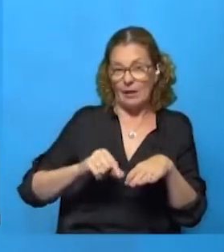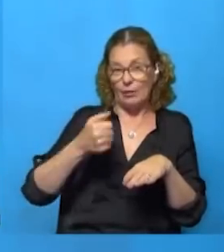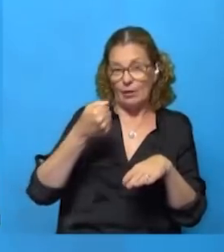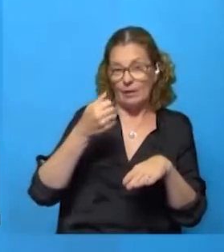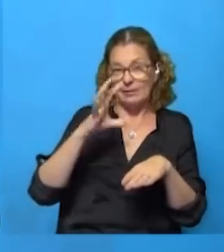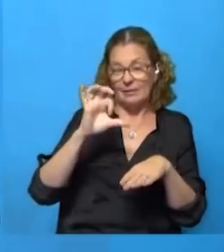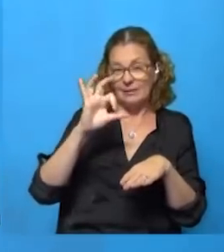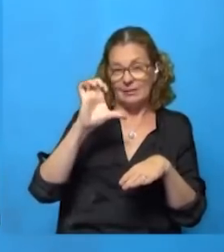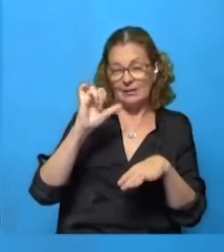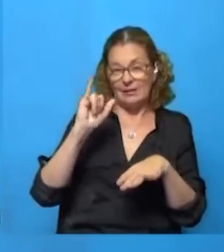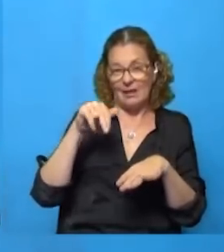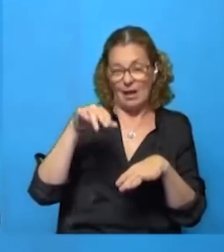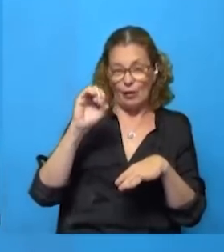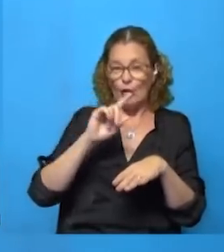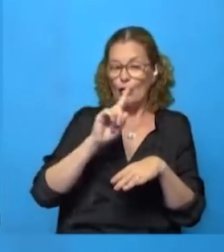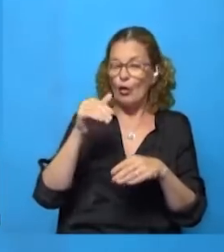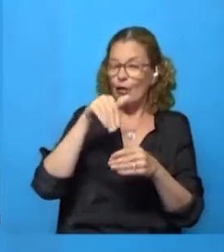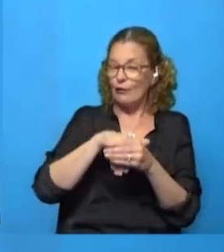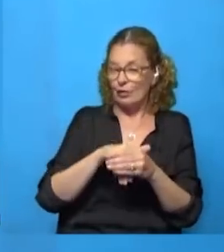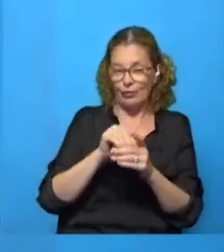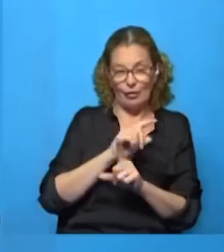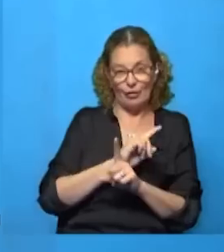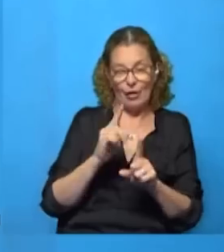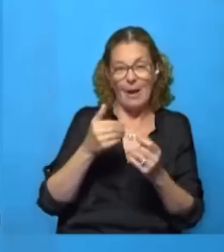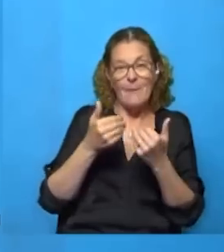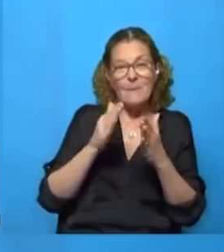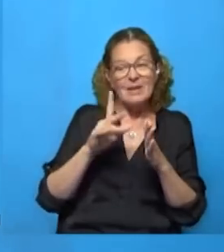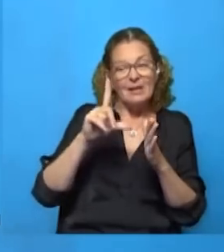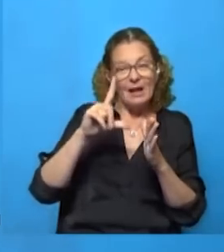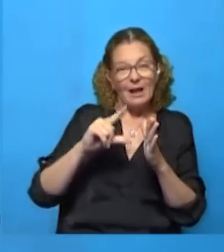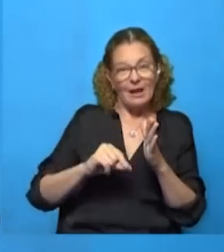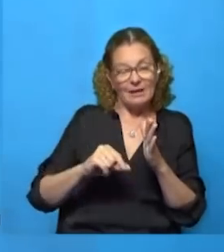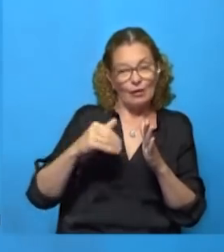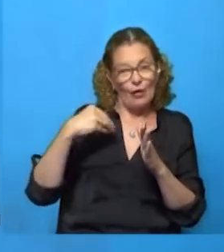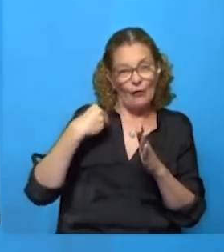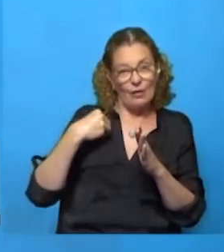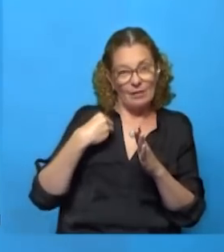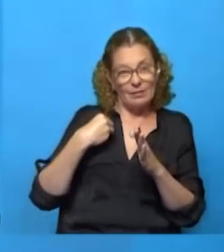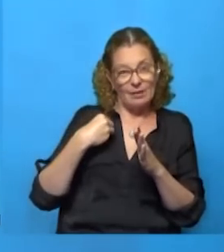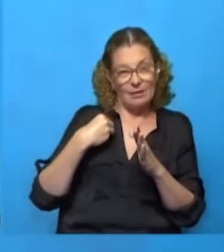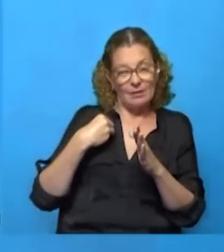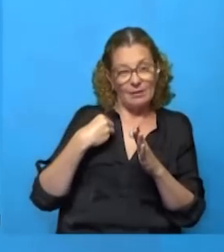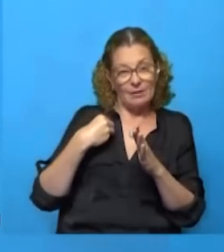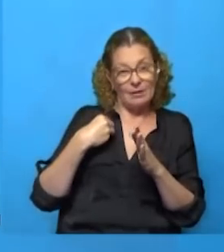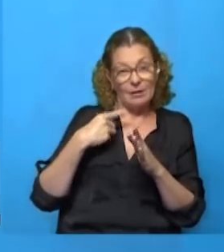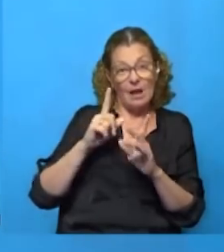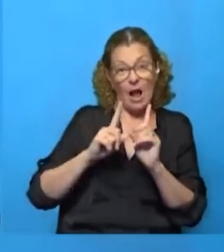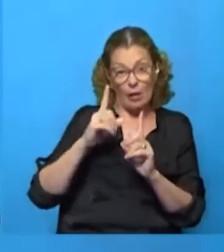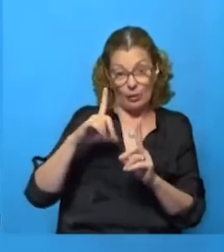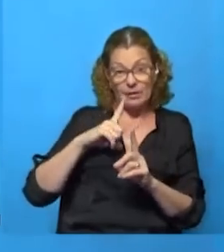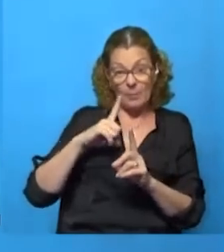asesiano no caigo en el referéndum empieza a caer la confianza en el presidente que además es un fenómeno esperable